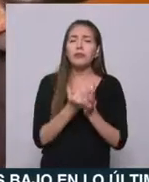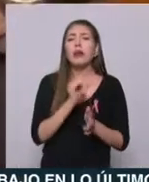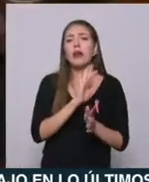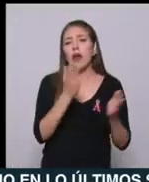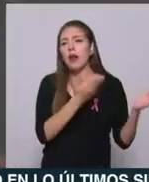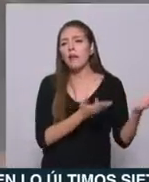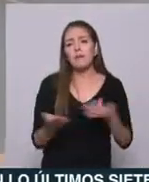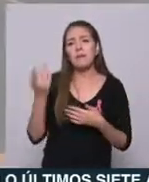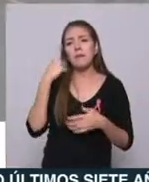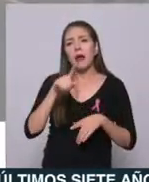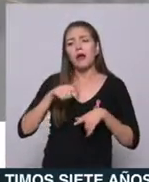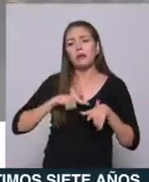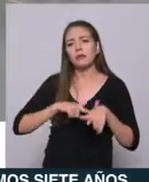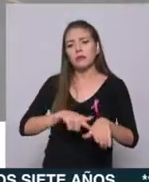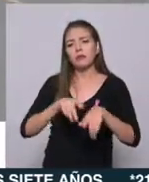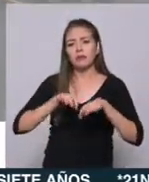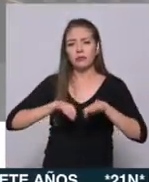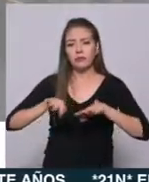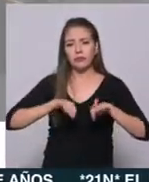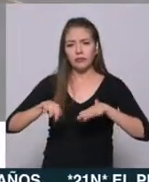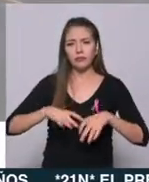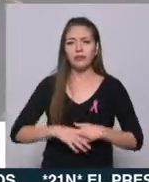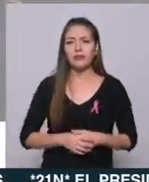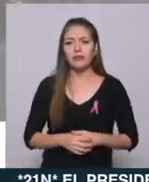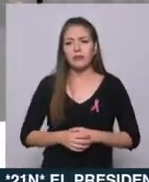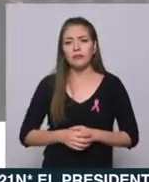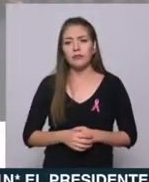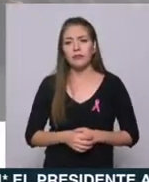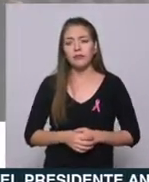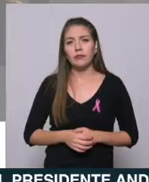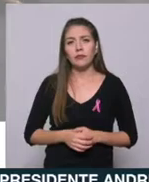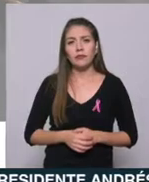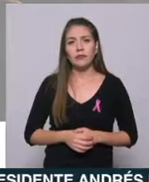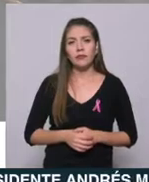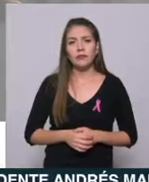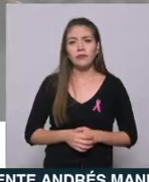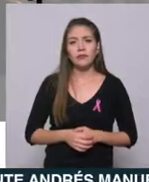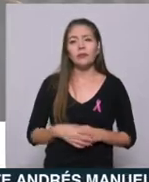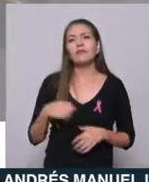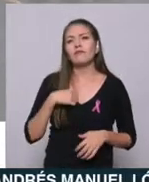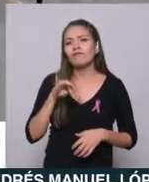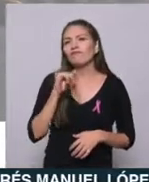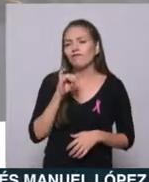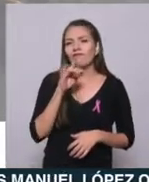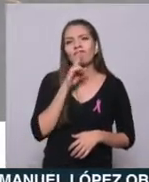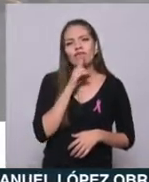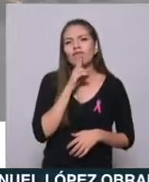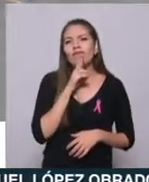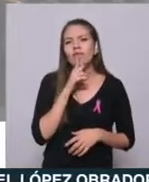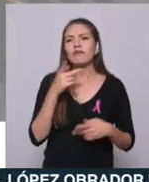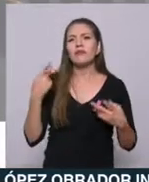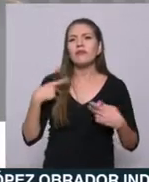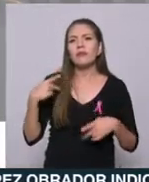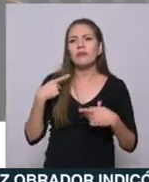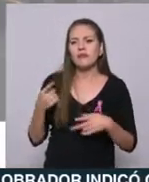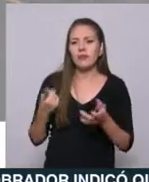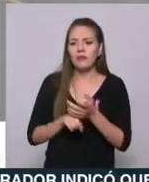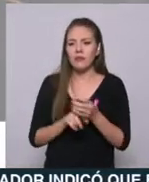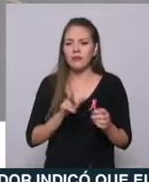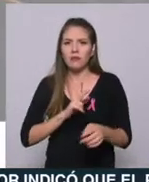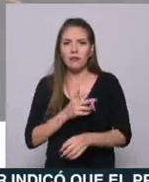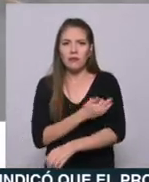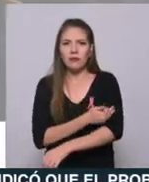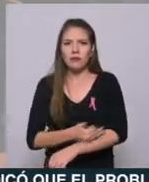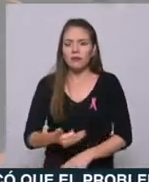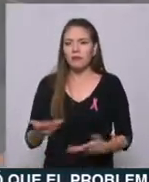trabajando. Pero sí me preocupa la gente que viene atrás de mí. Claro. Ahorita me preocupa porque al muchacho yo le